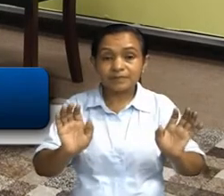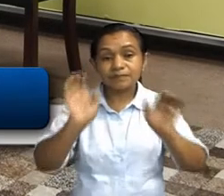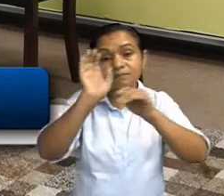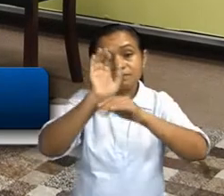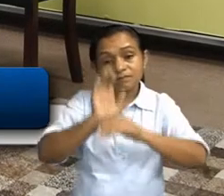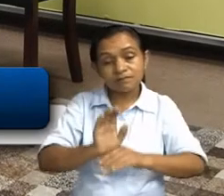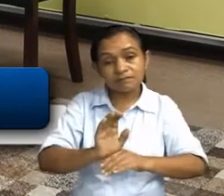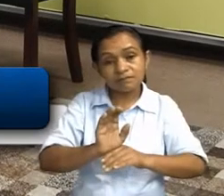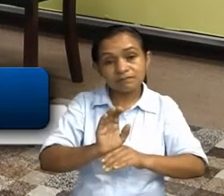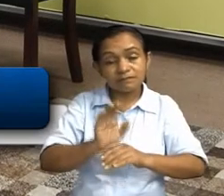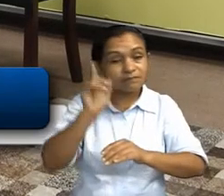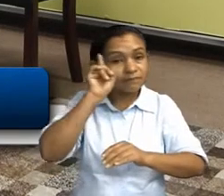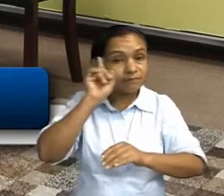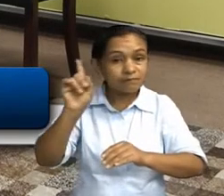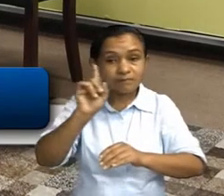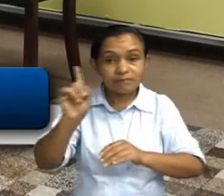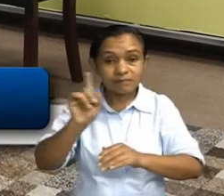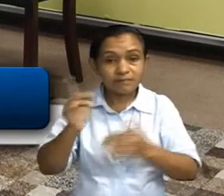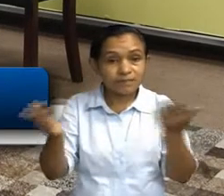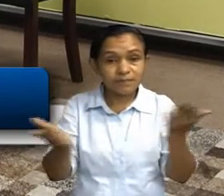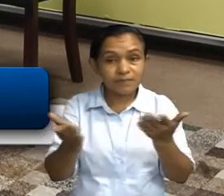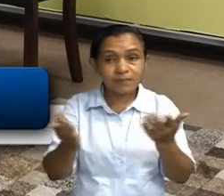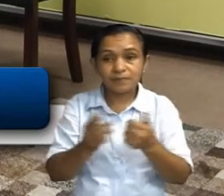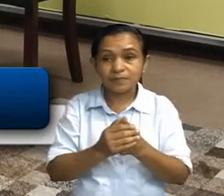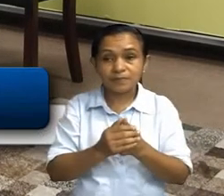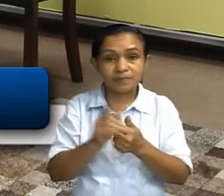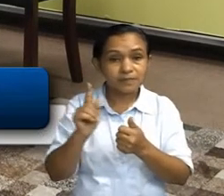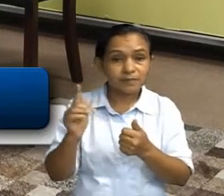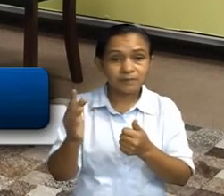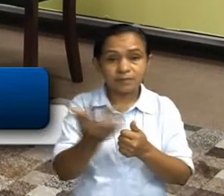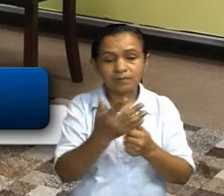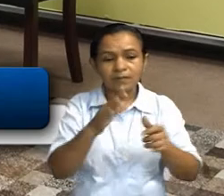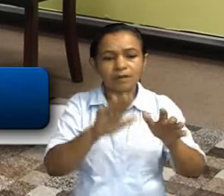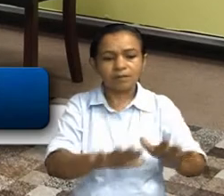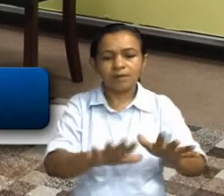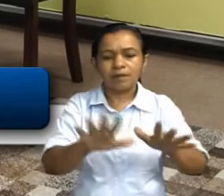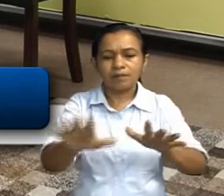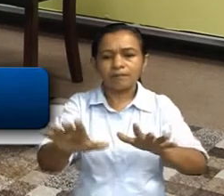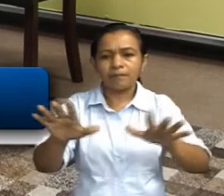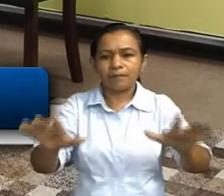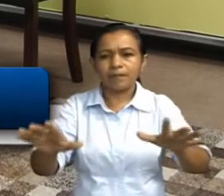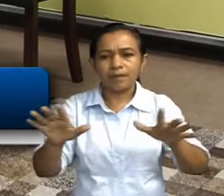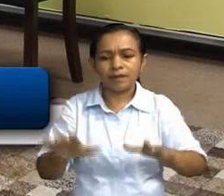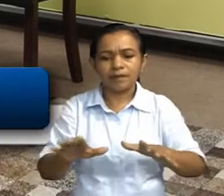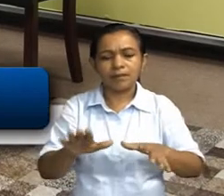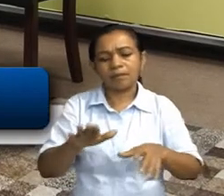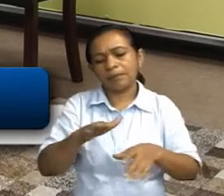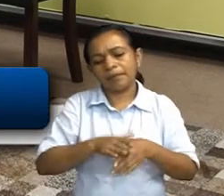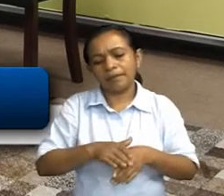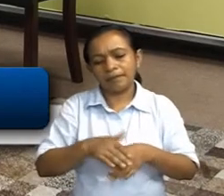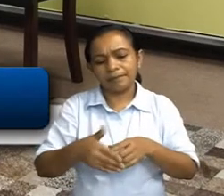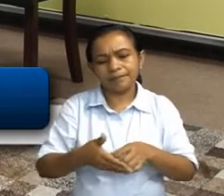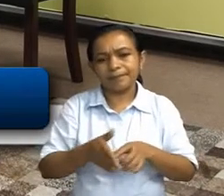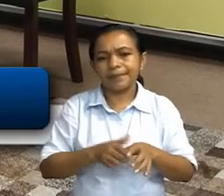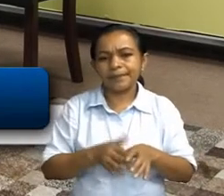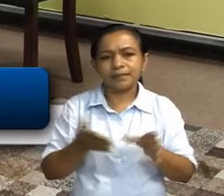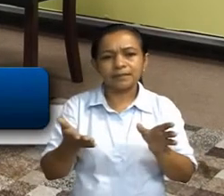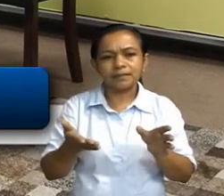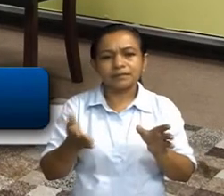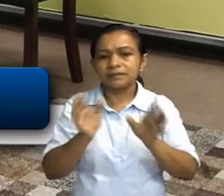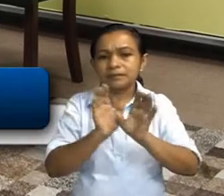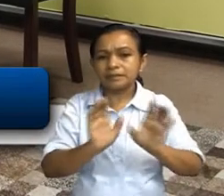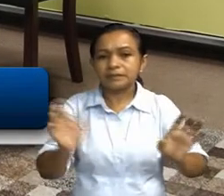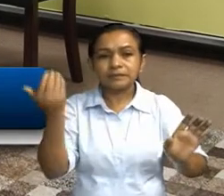¿verdad? Porque ellos no lo saben todavía, de que todo lo tocan con sus manos y también tocan su área genital. Sí. Los niños que